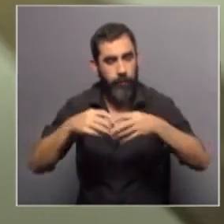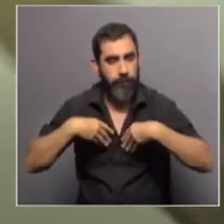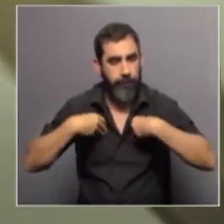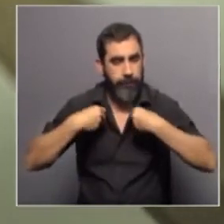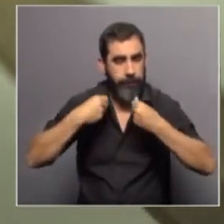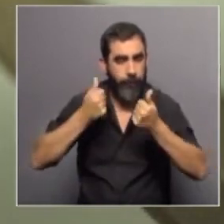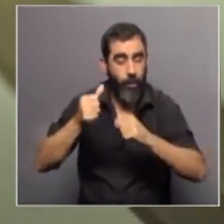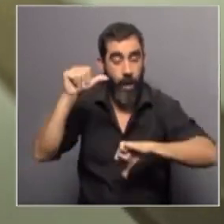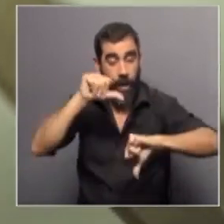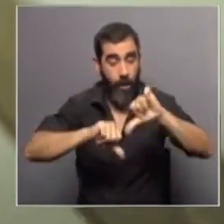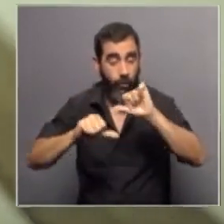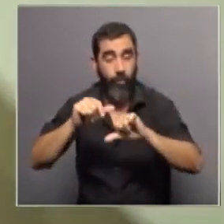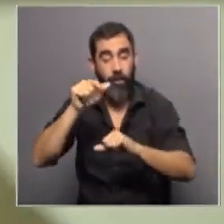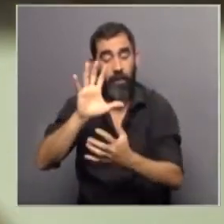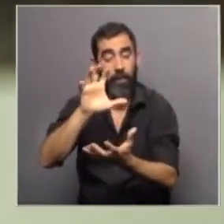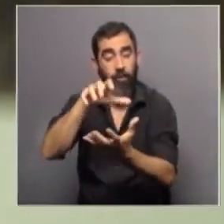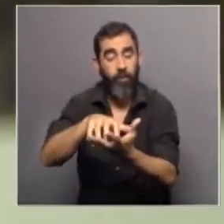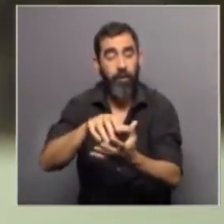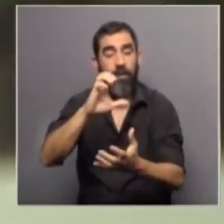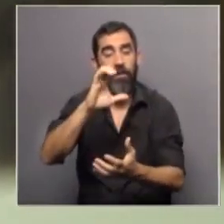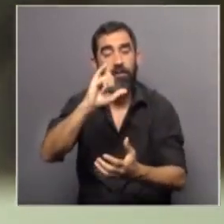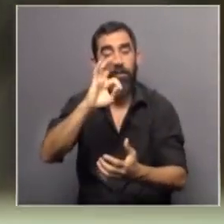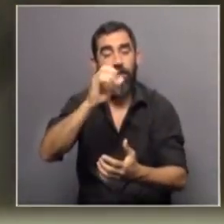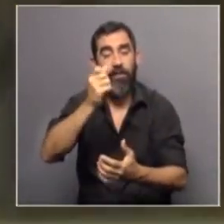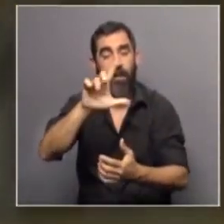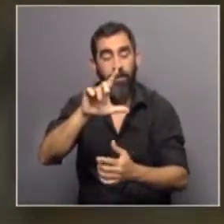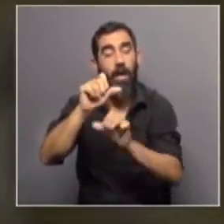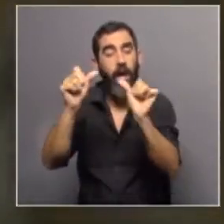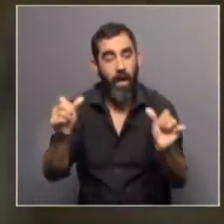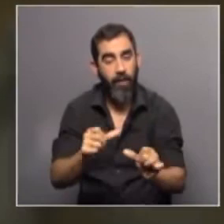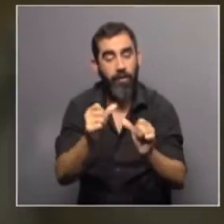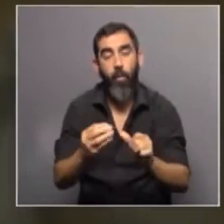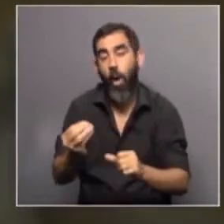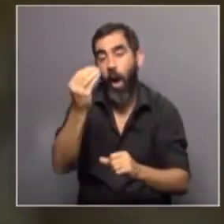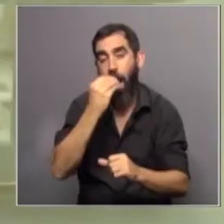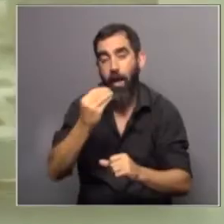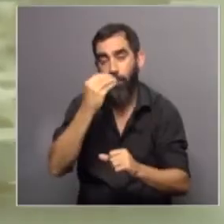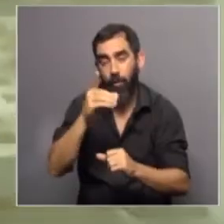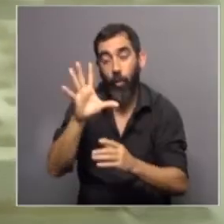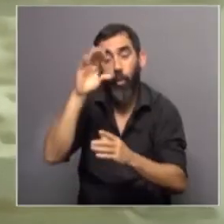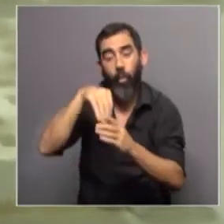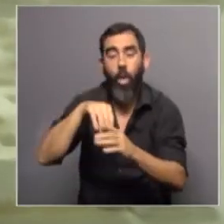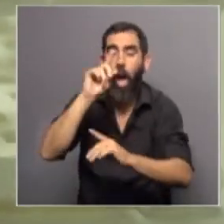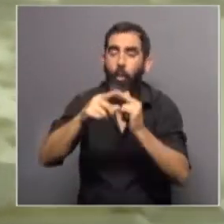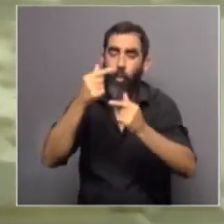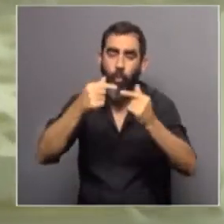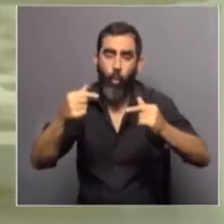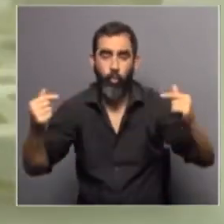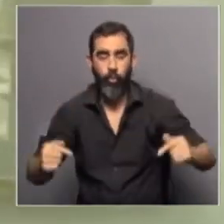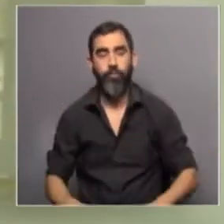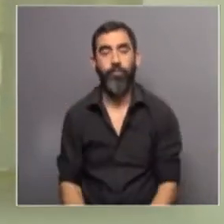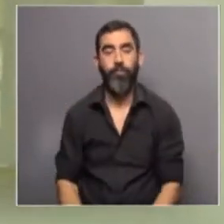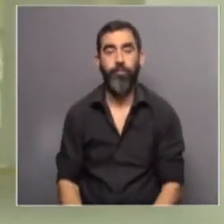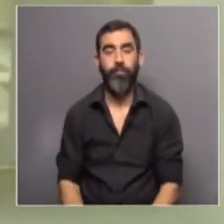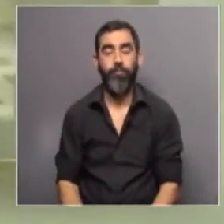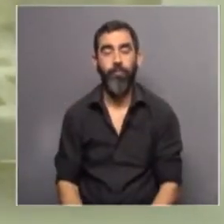del departamento CITAL, vamos a desarrollar alimentos que contengan alguno de esos productos.